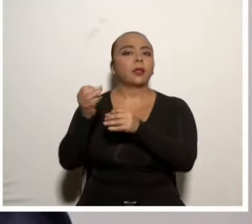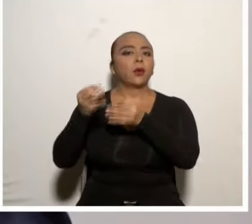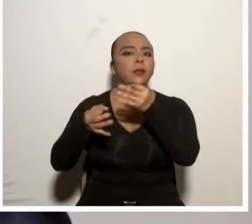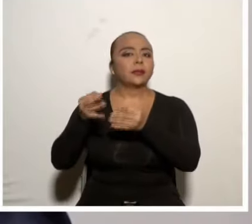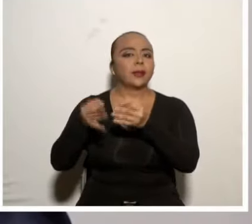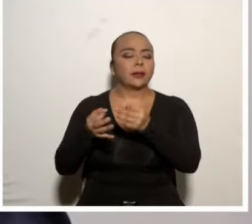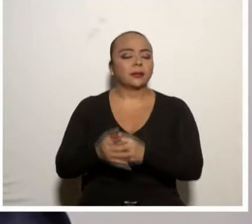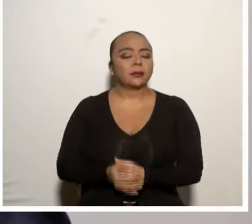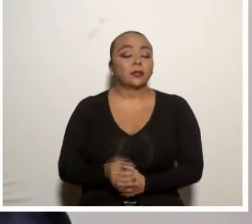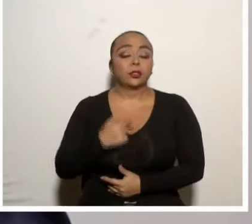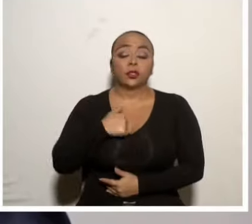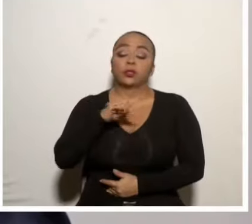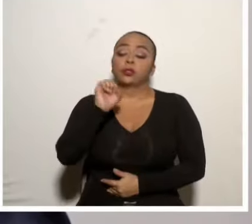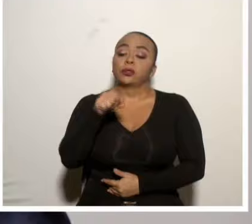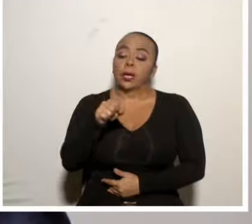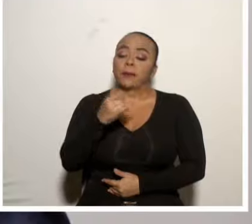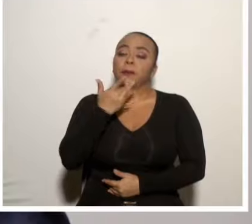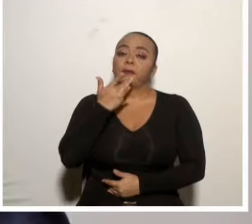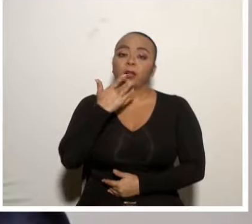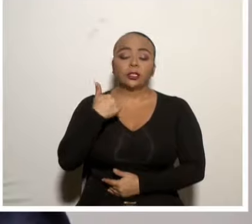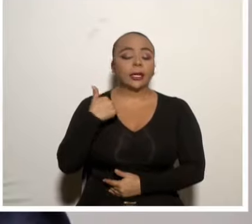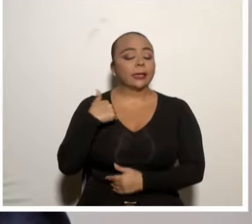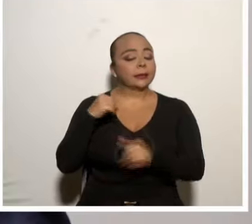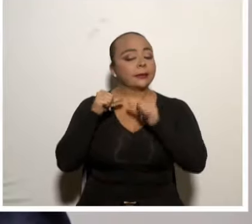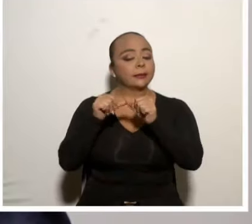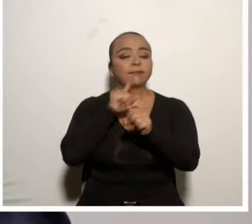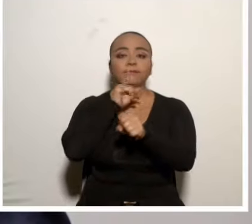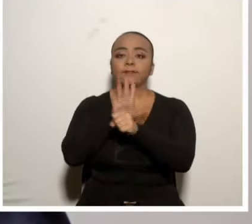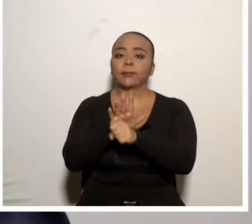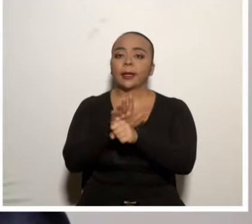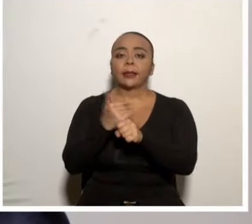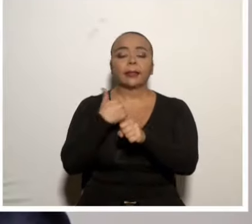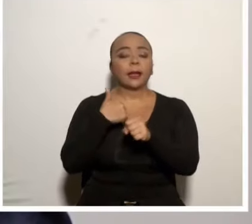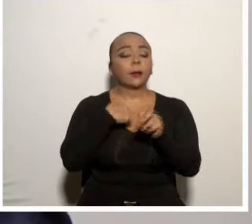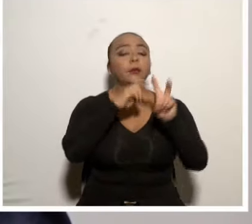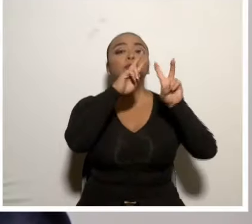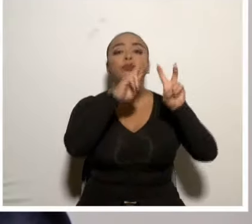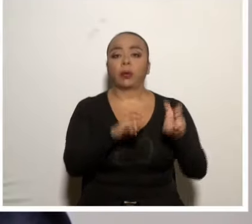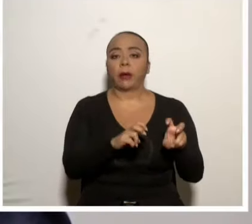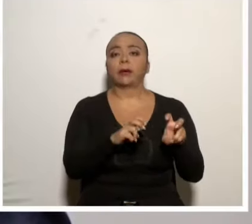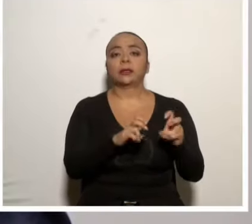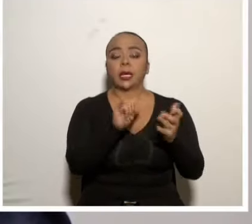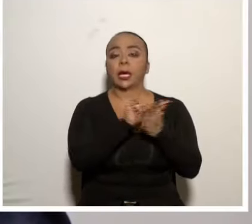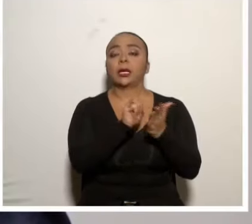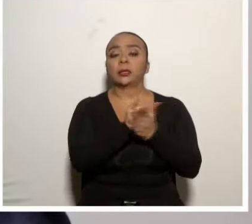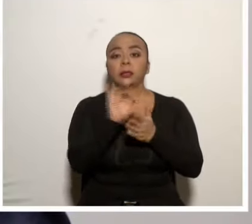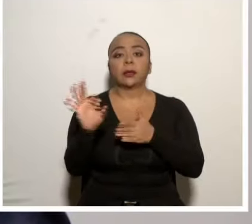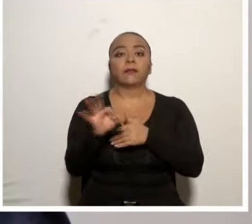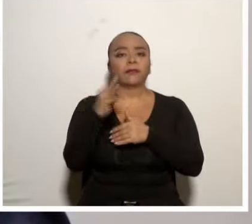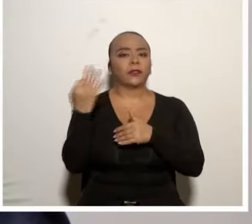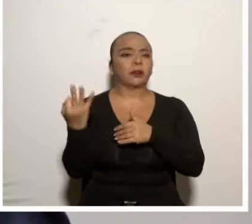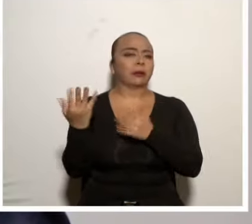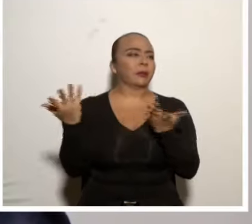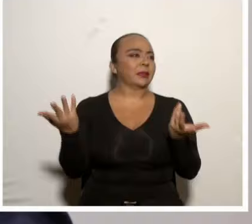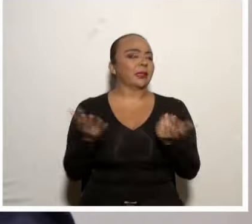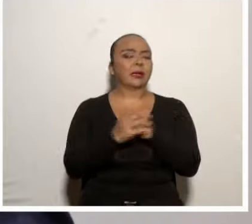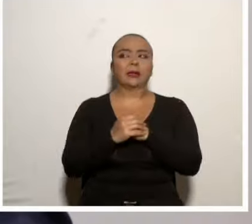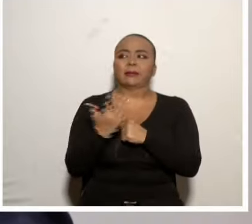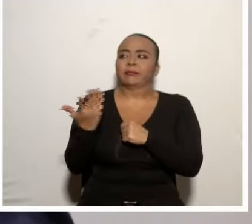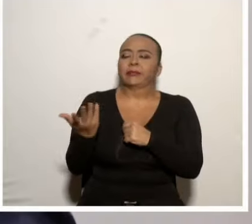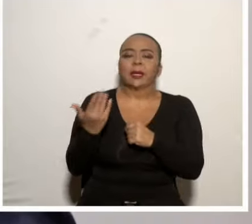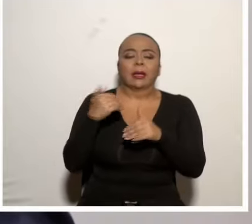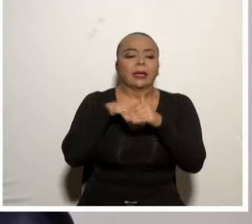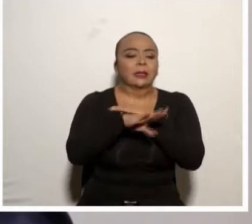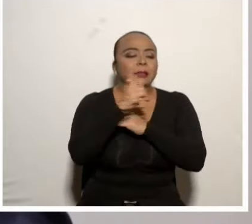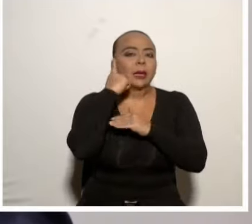judiciales, yo sí opto por seguir teniendo garantías. Ya tenemos pruebas de que estos medios estrafalarios de ingresarle por